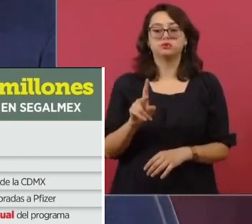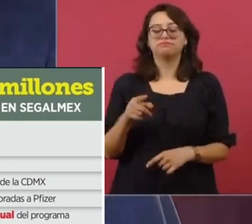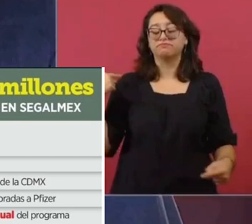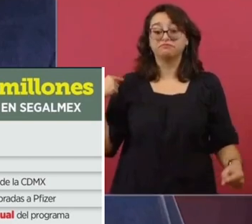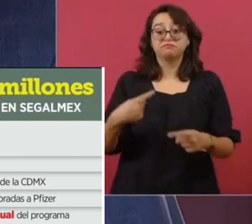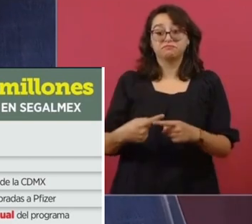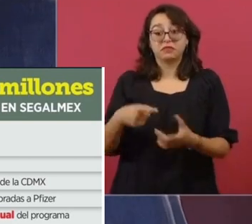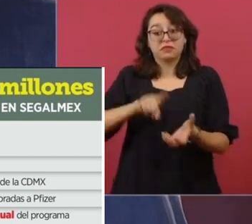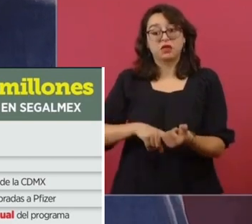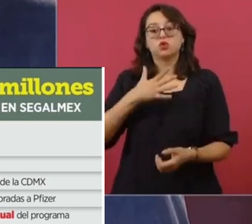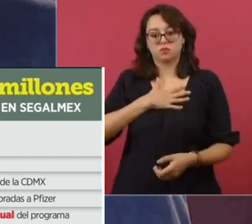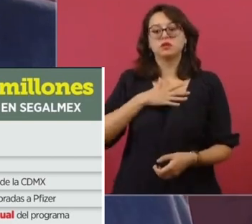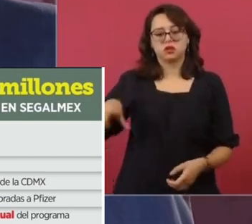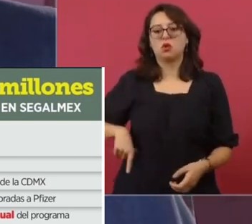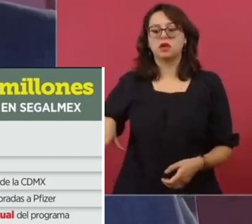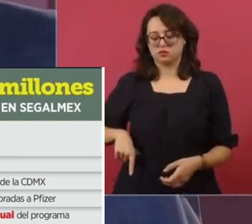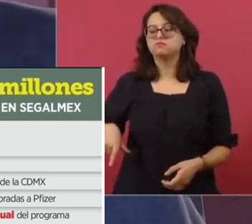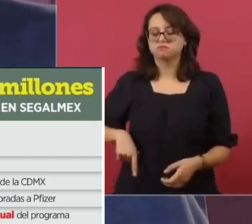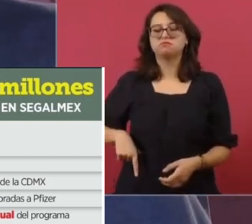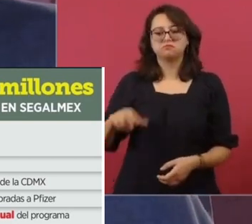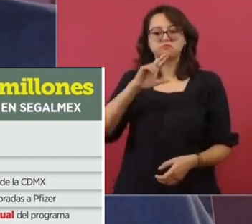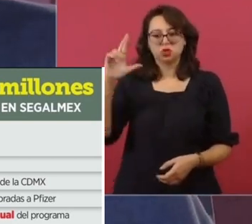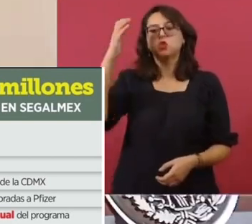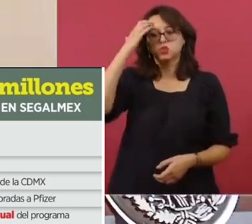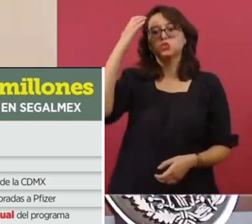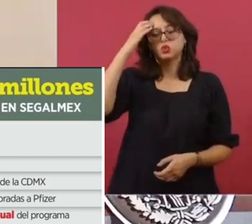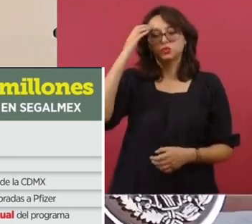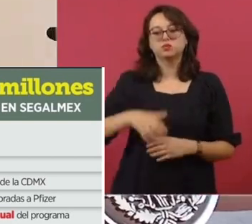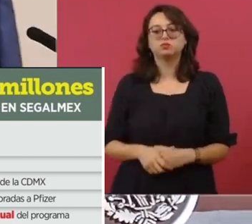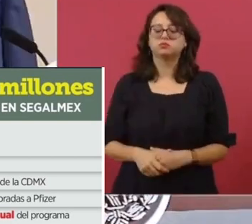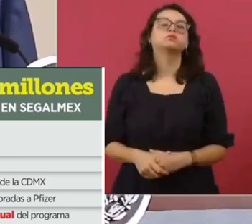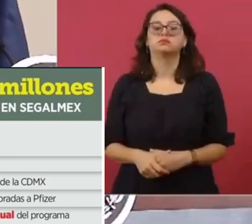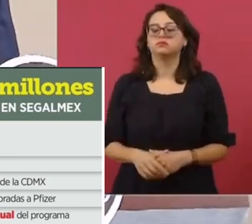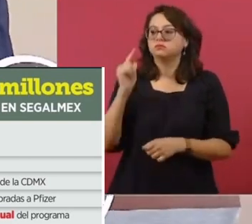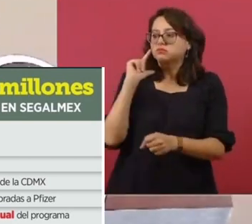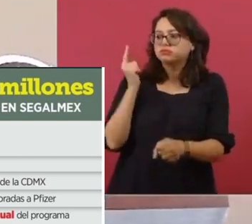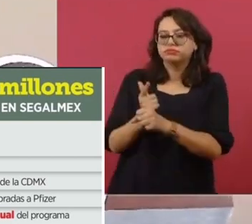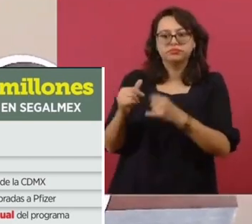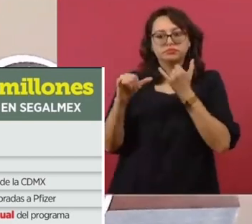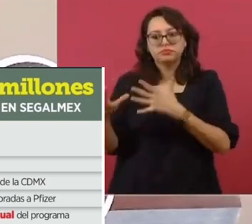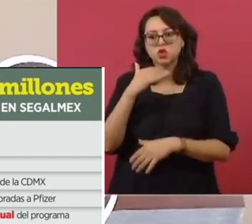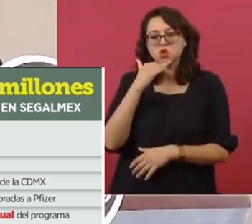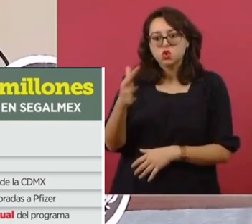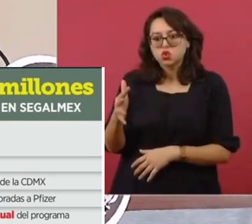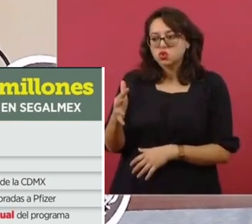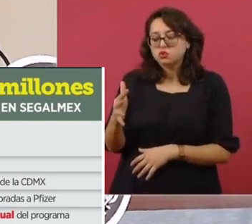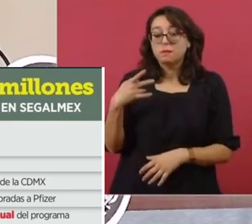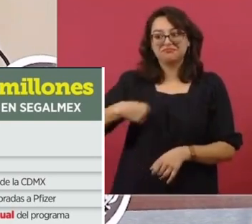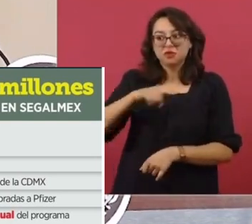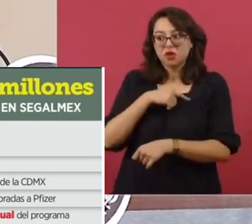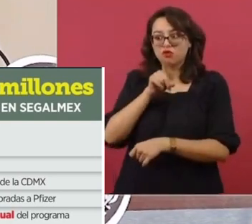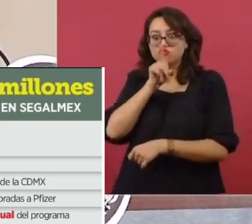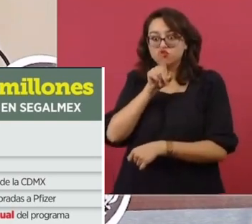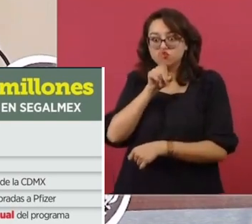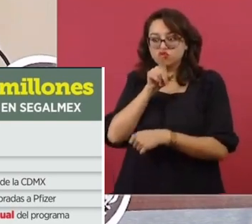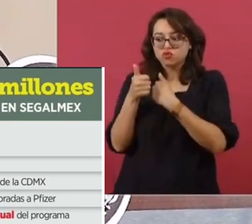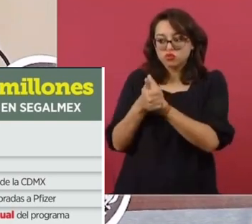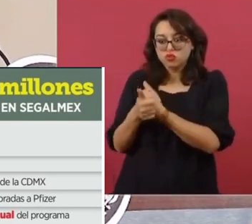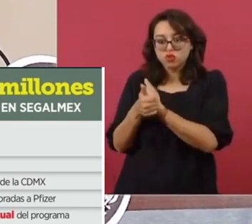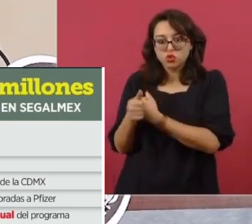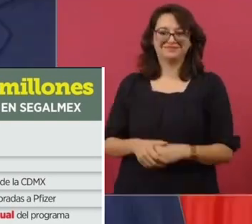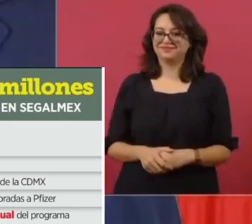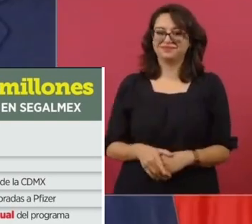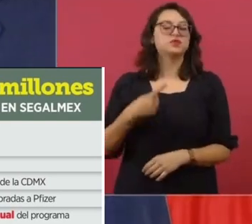hemos enfrentado durante nuestro gobierno. Y como no queremos que quede ninguna mancha, porque este gobierno